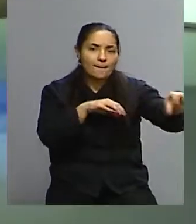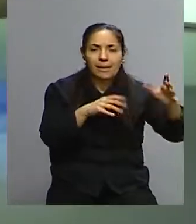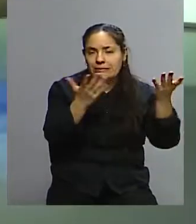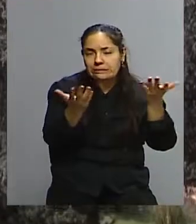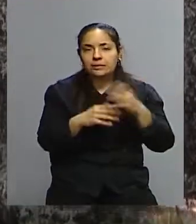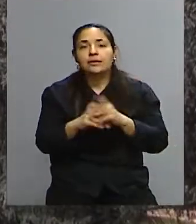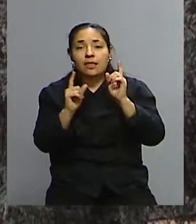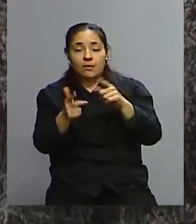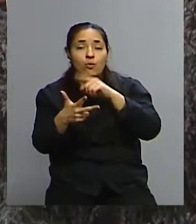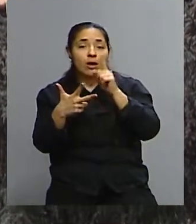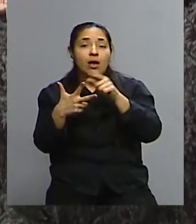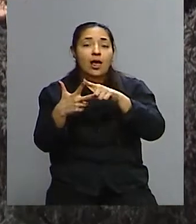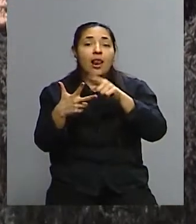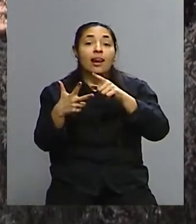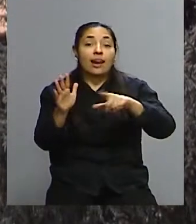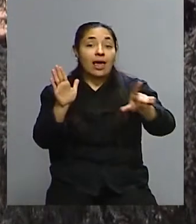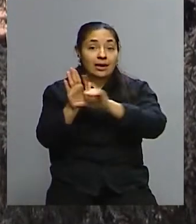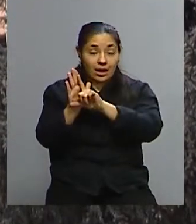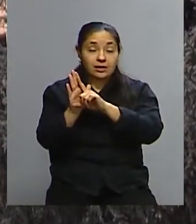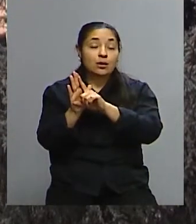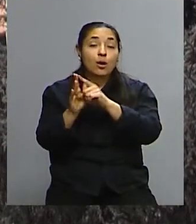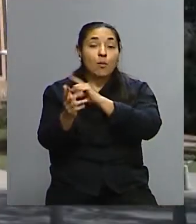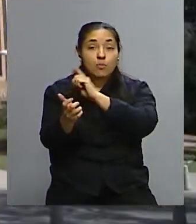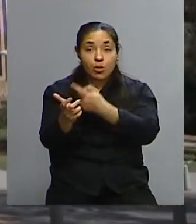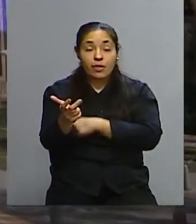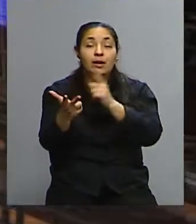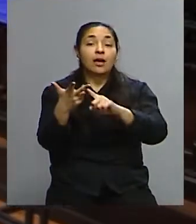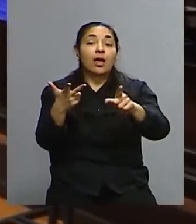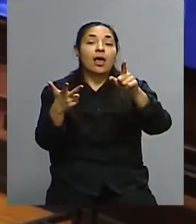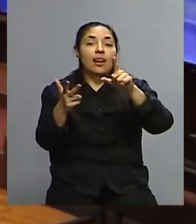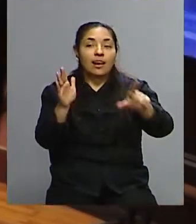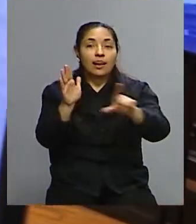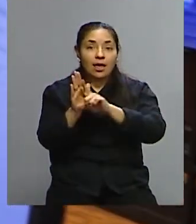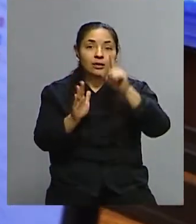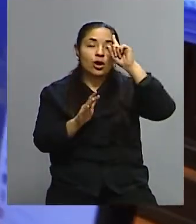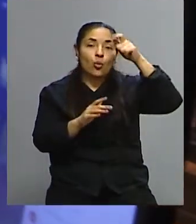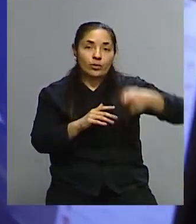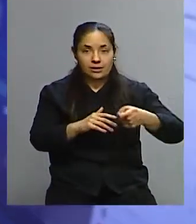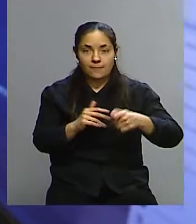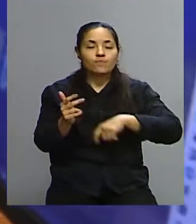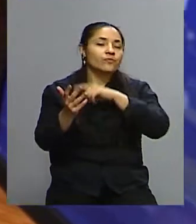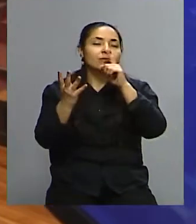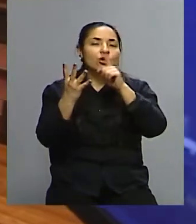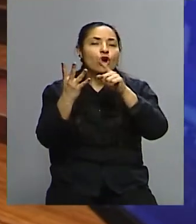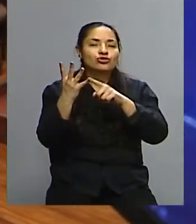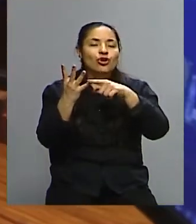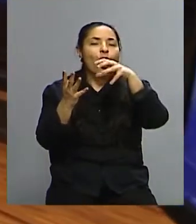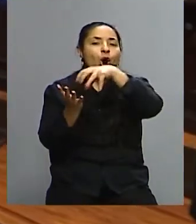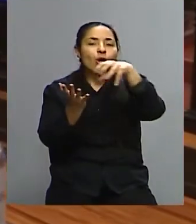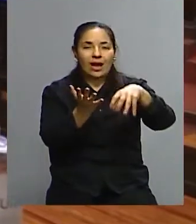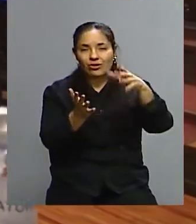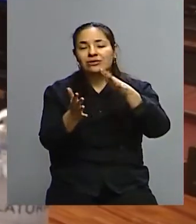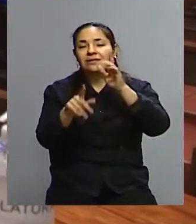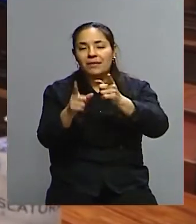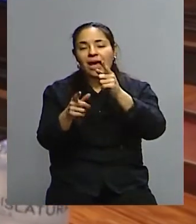Legislativo, el Poder Judicial y dos órganos extrapoder en la provincia de Mendoza, que son el Tribunal de Cuentas y la Fiscalía de Estado. Después tenemos otro gran